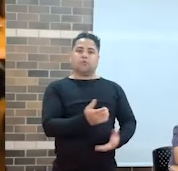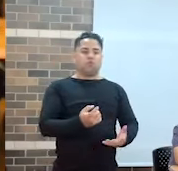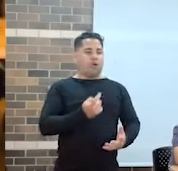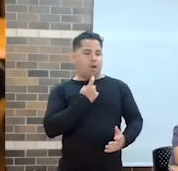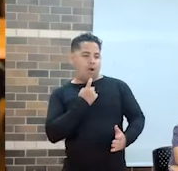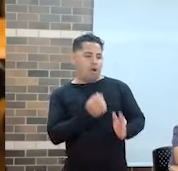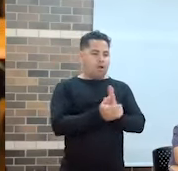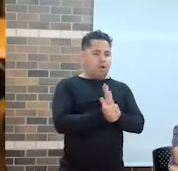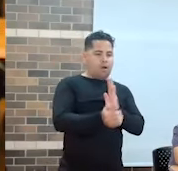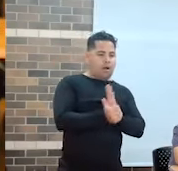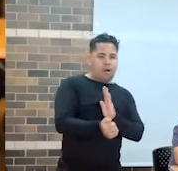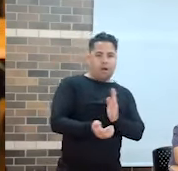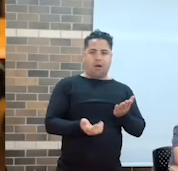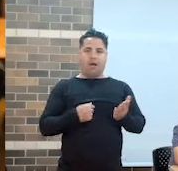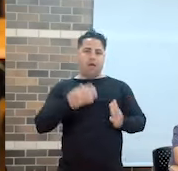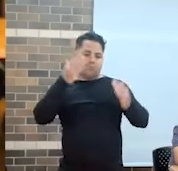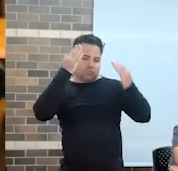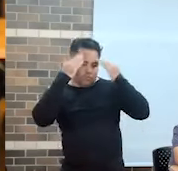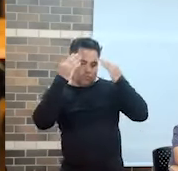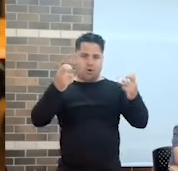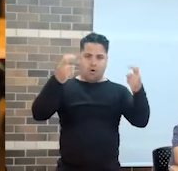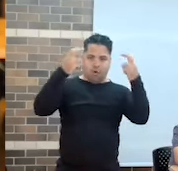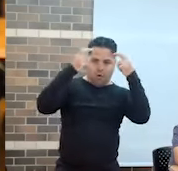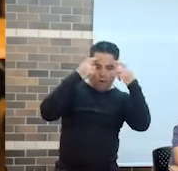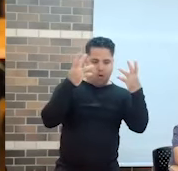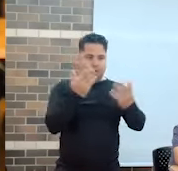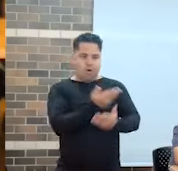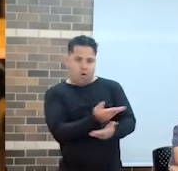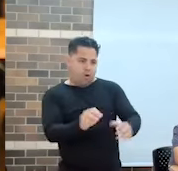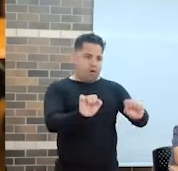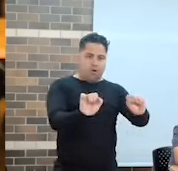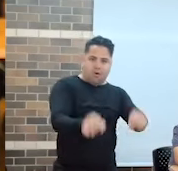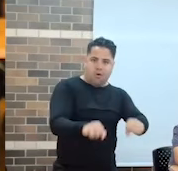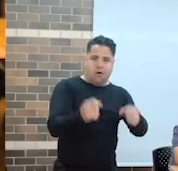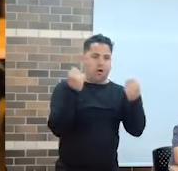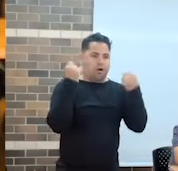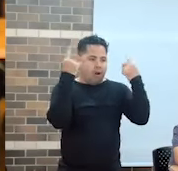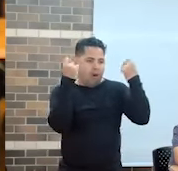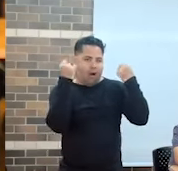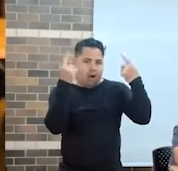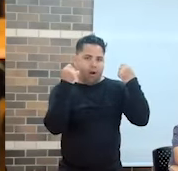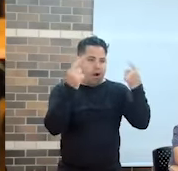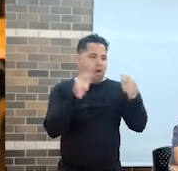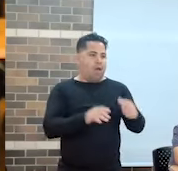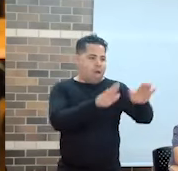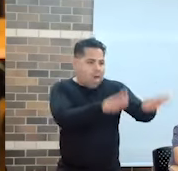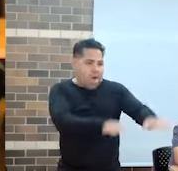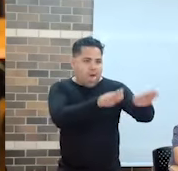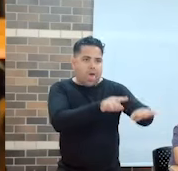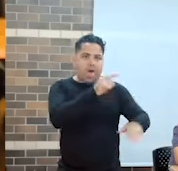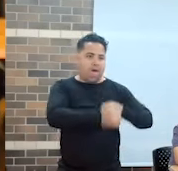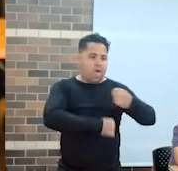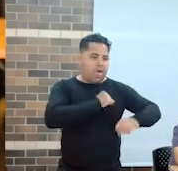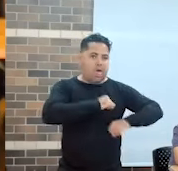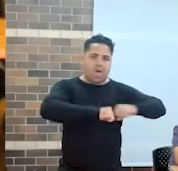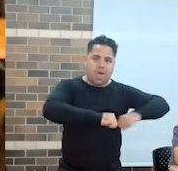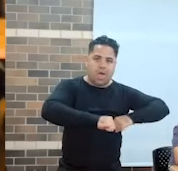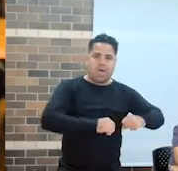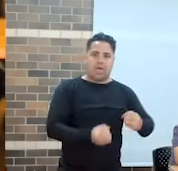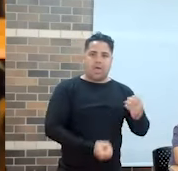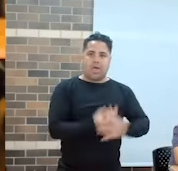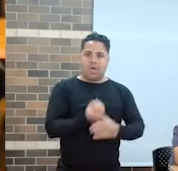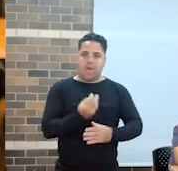sujeto habilidoso, al sujeto que sabe, al sujeto que puede, al sujeto que comprende, que hace, que produce rápido, ¿cierto?